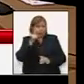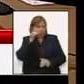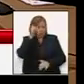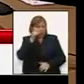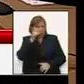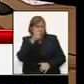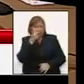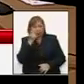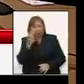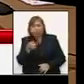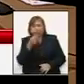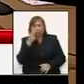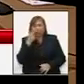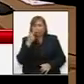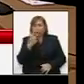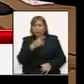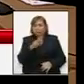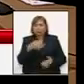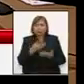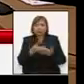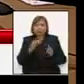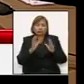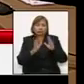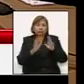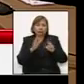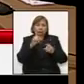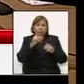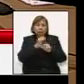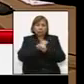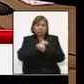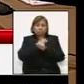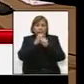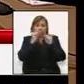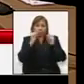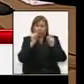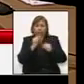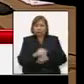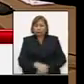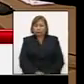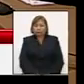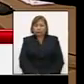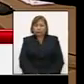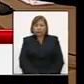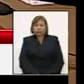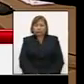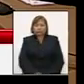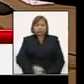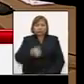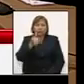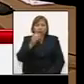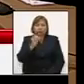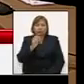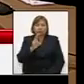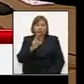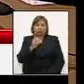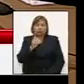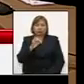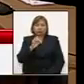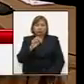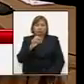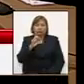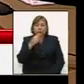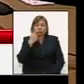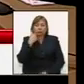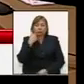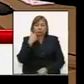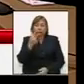de la operación el día 17 de abril a la 1 de la mañana. El mayor Ordinola fue quien le